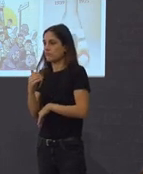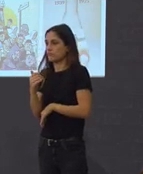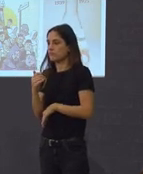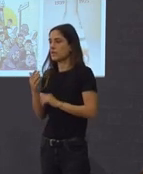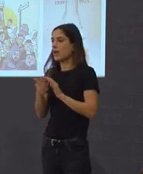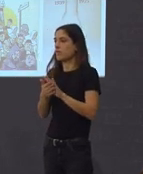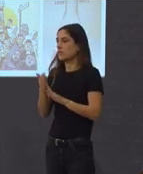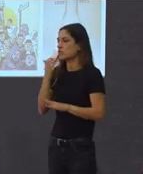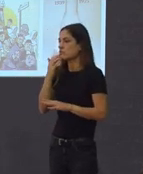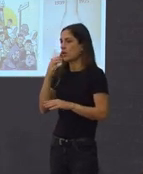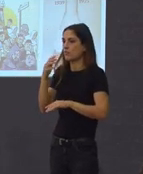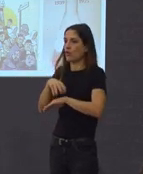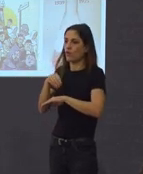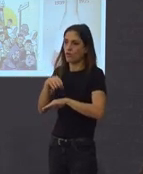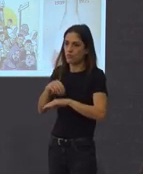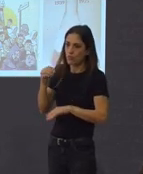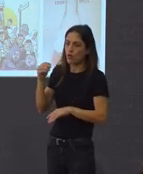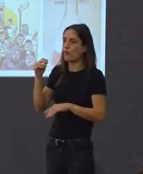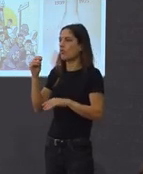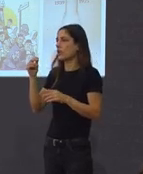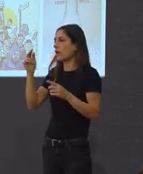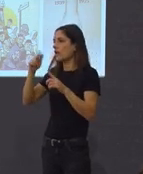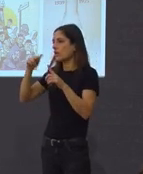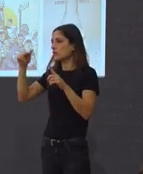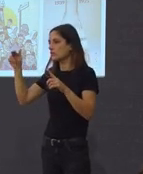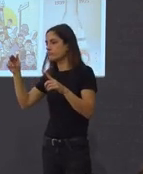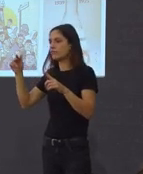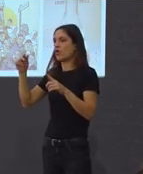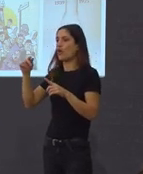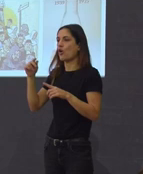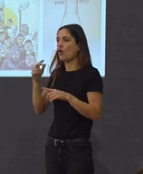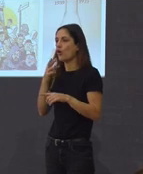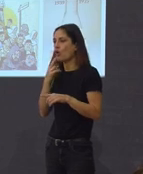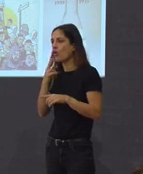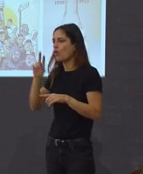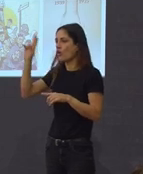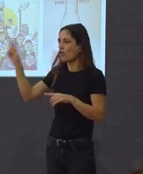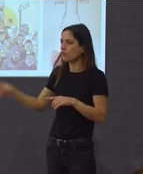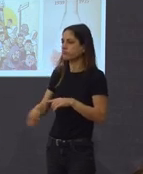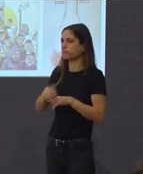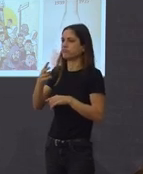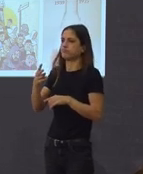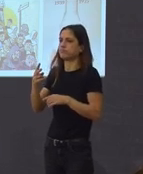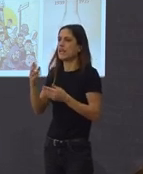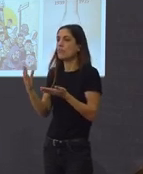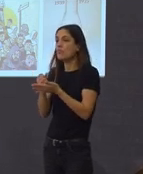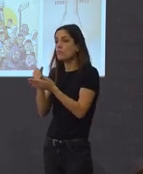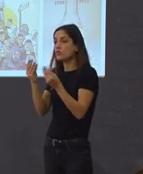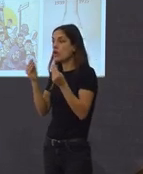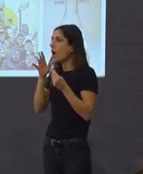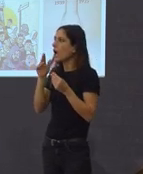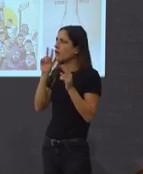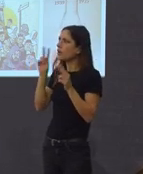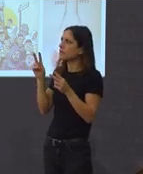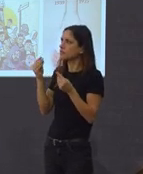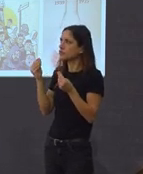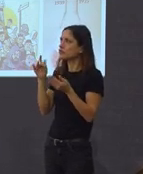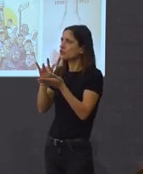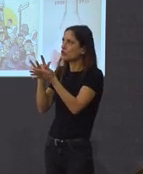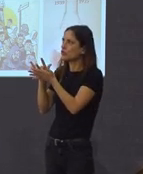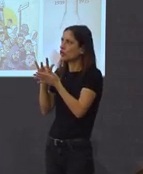nada, en Polonia, en Hungría, en Eslovaquia, en Croacia, onde estamos a ver agora mesmo o que está a pasar, onde peso